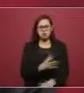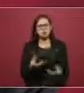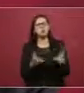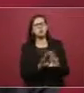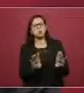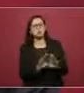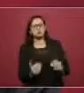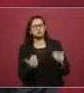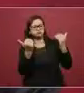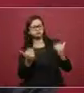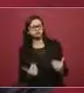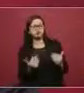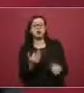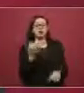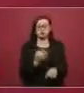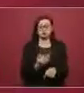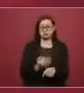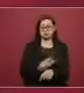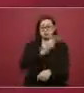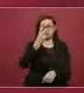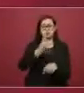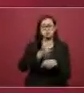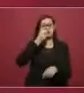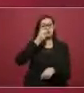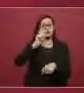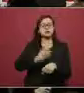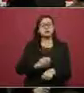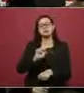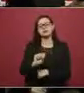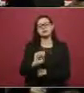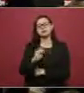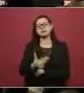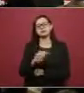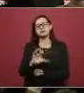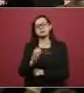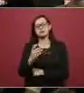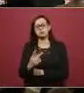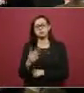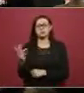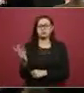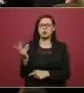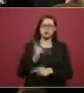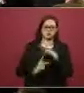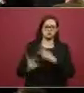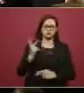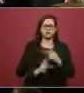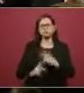el subsecretario de Hacienda, que me va a acompañar, Arturo